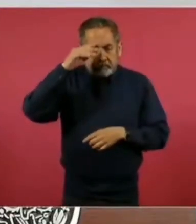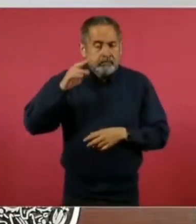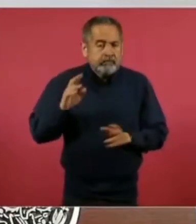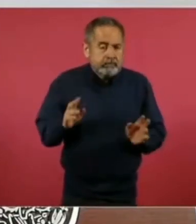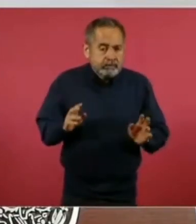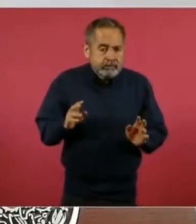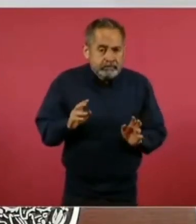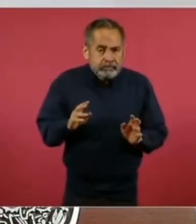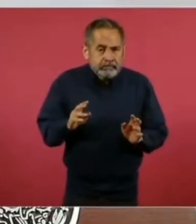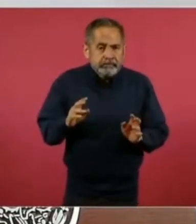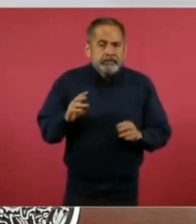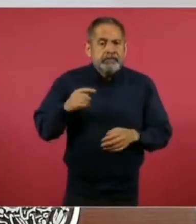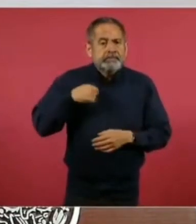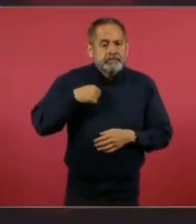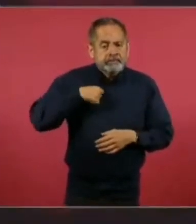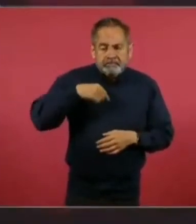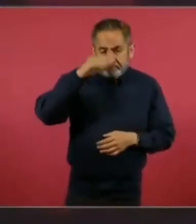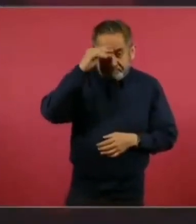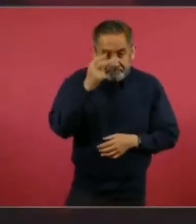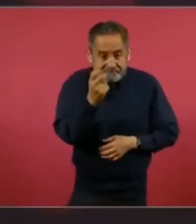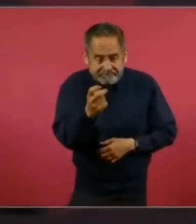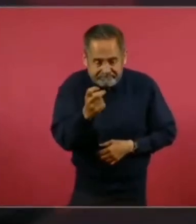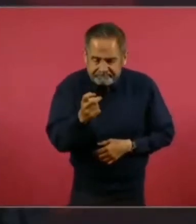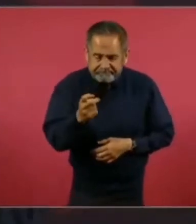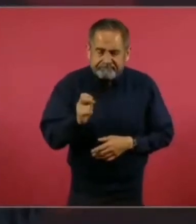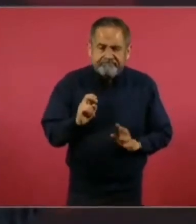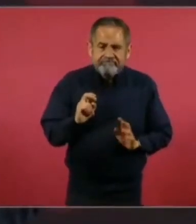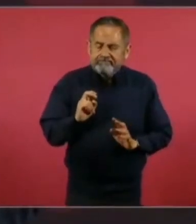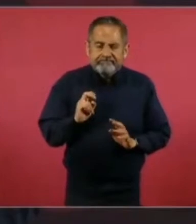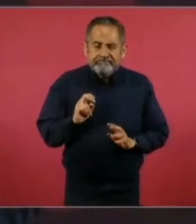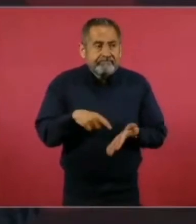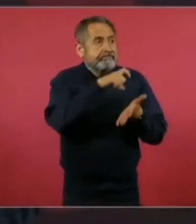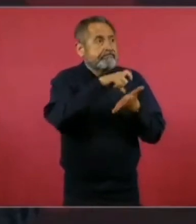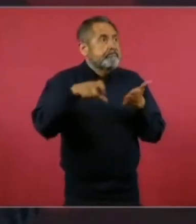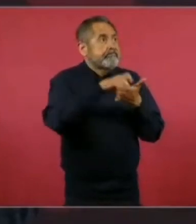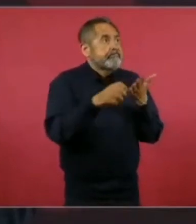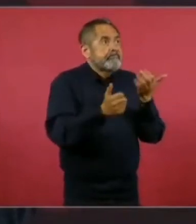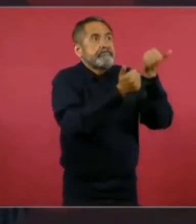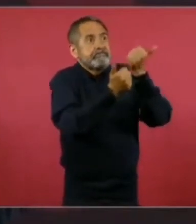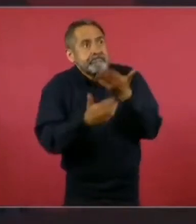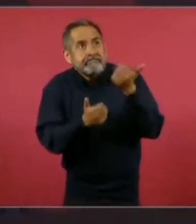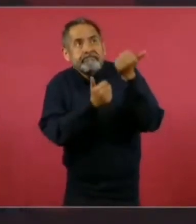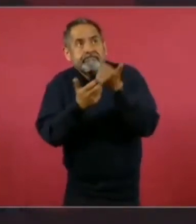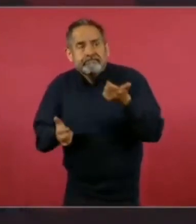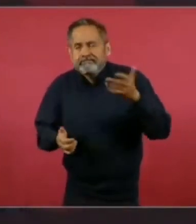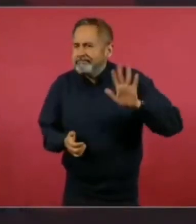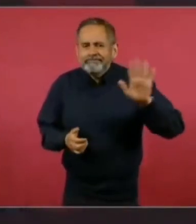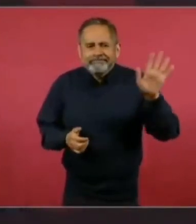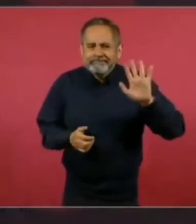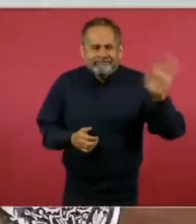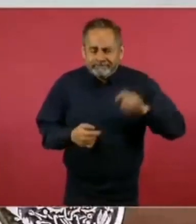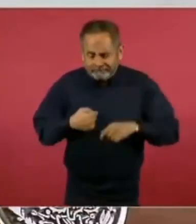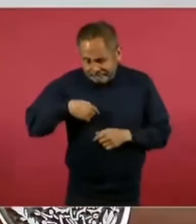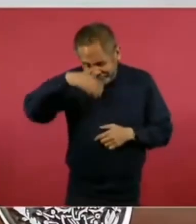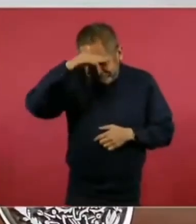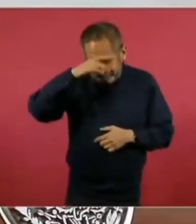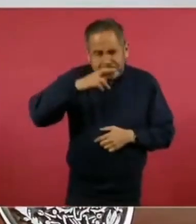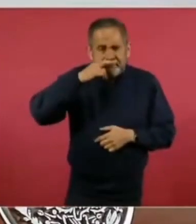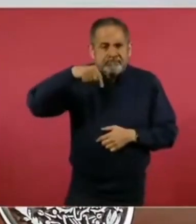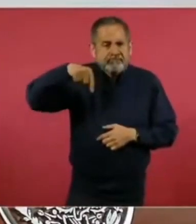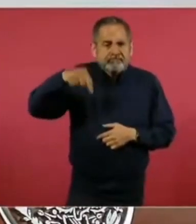consideramos que esa sea la opción, la alternativa. Nosotros pensamos que